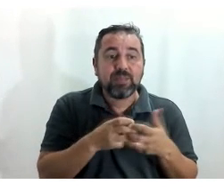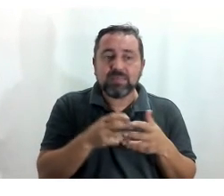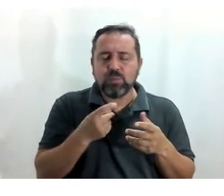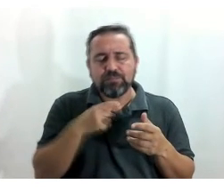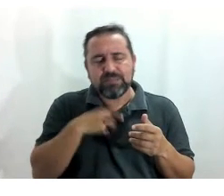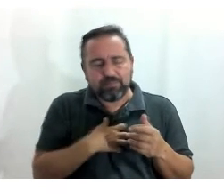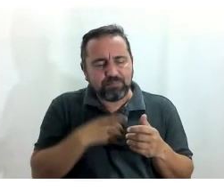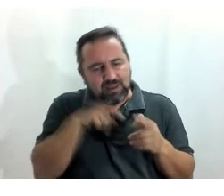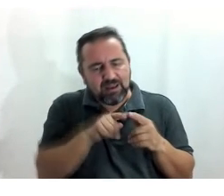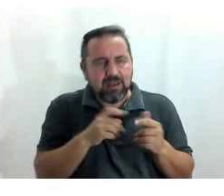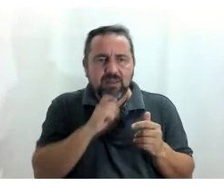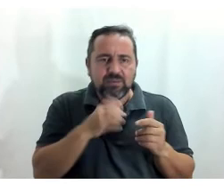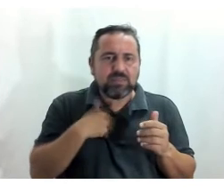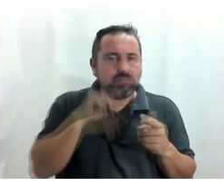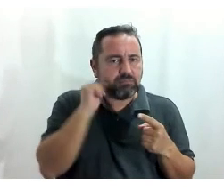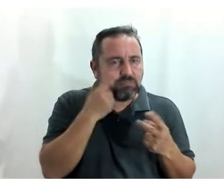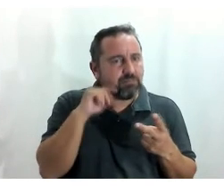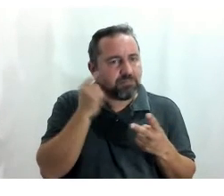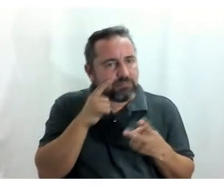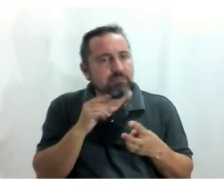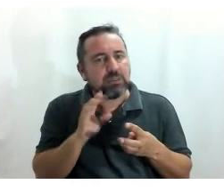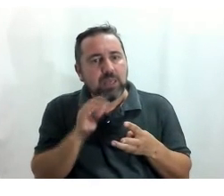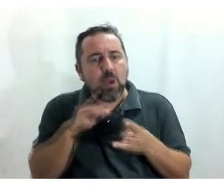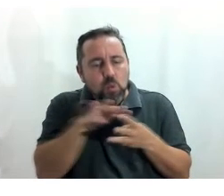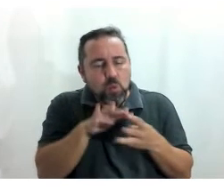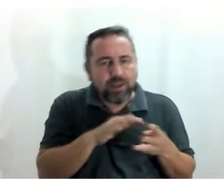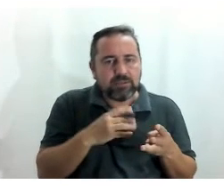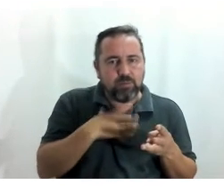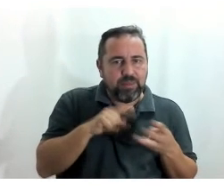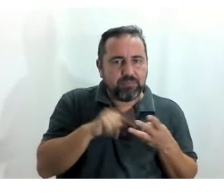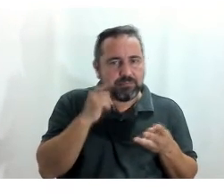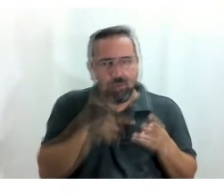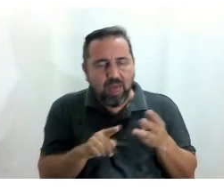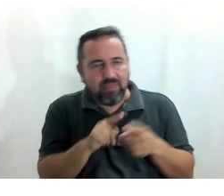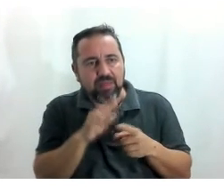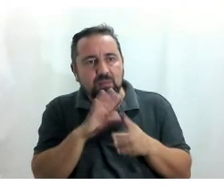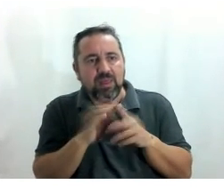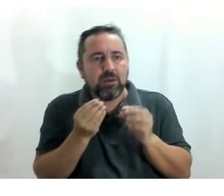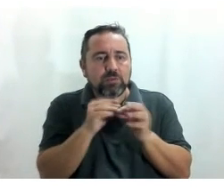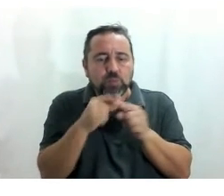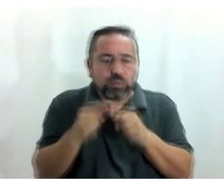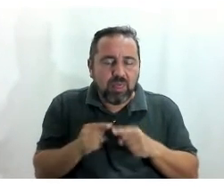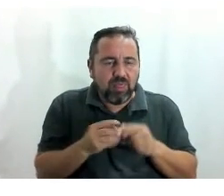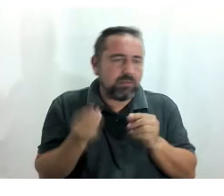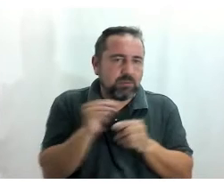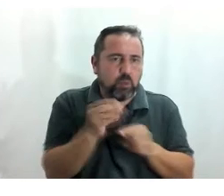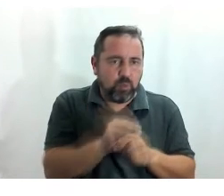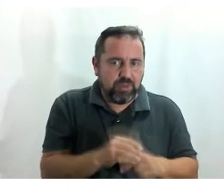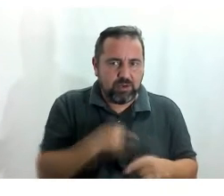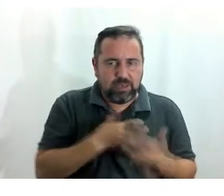ya se han identificado determinados lugares por los cuales se puede acceder e introducir las sustancias que